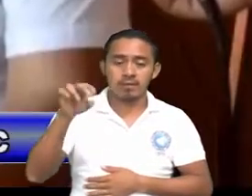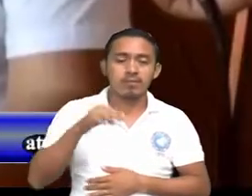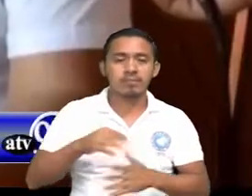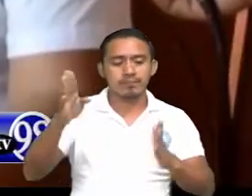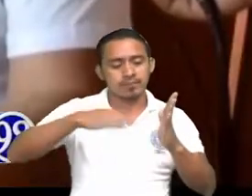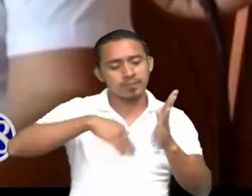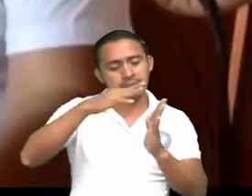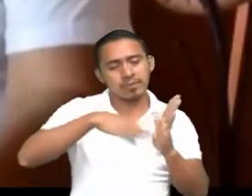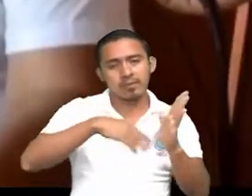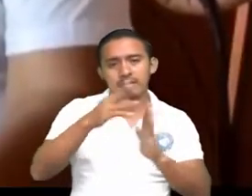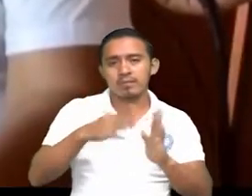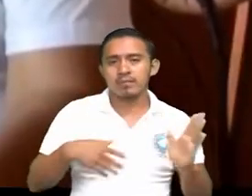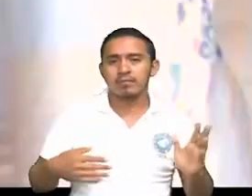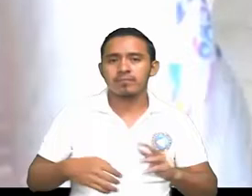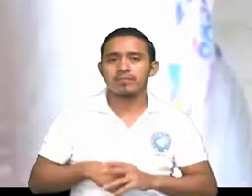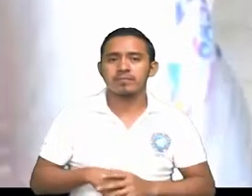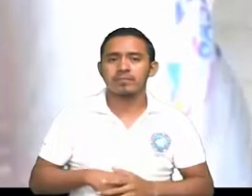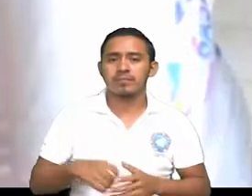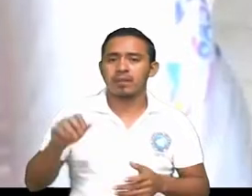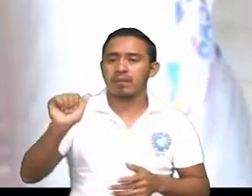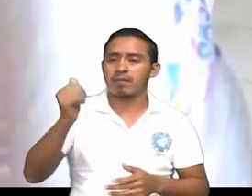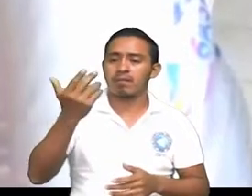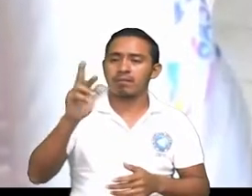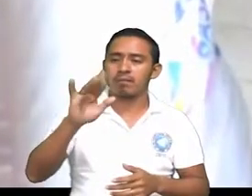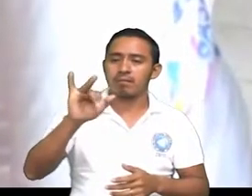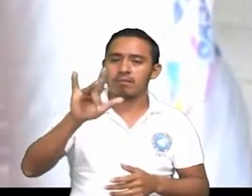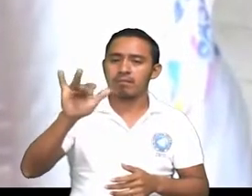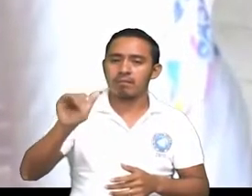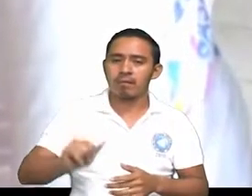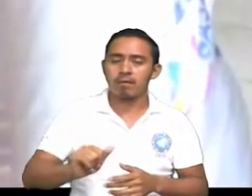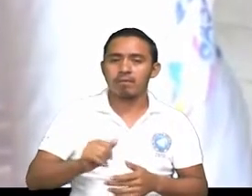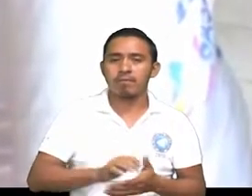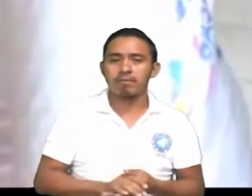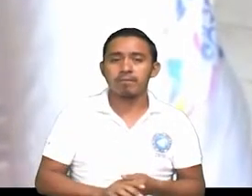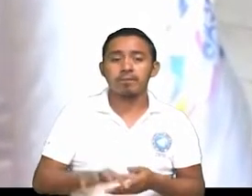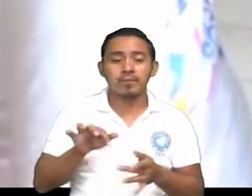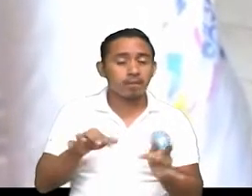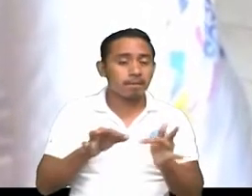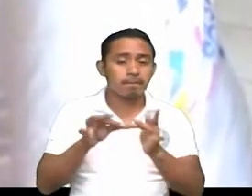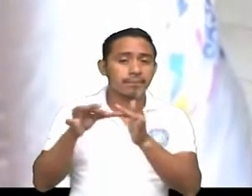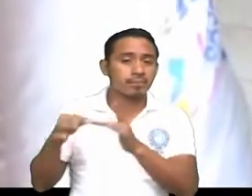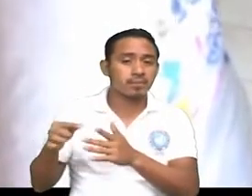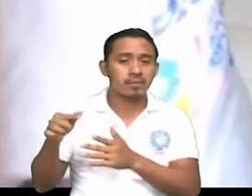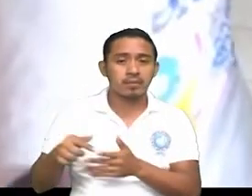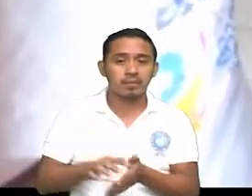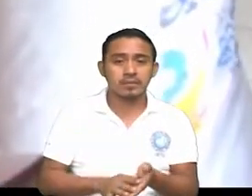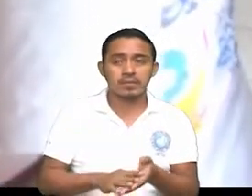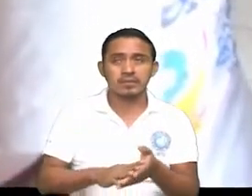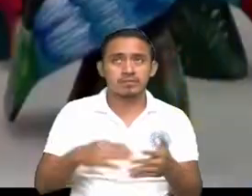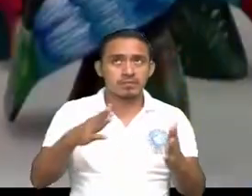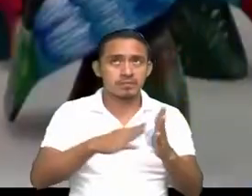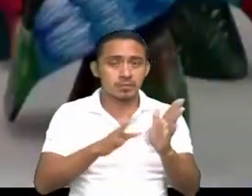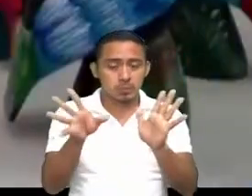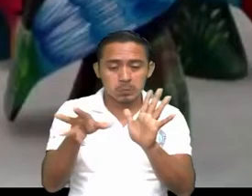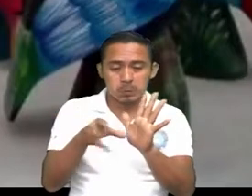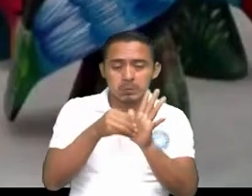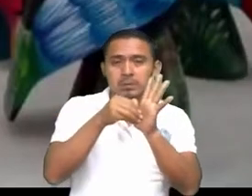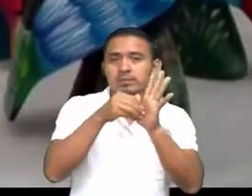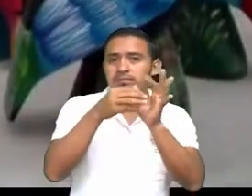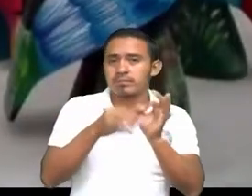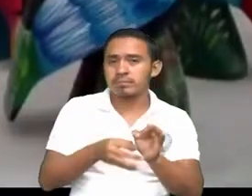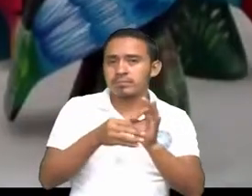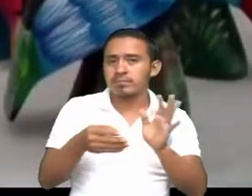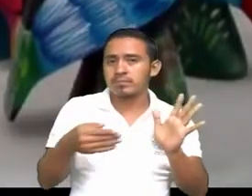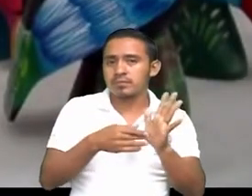pintamos este trabajo es acrílica. Es de agua, es una pintura muy especial que no sale en la madera. Este es un trabajo